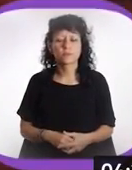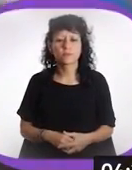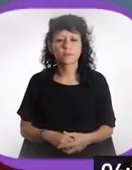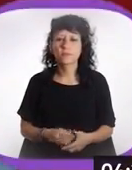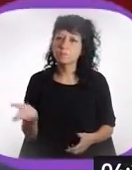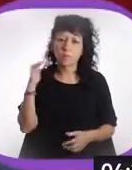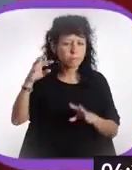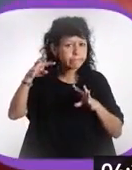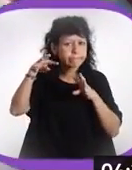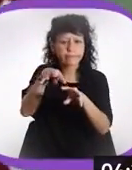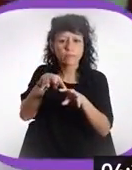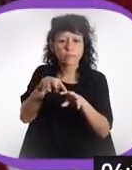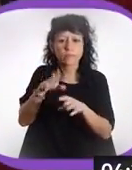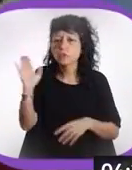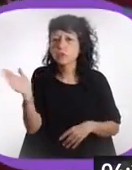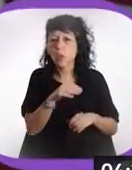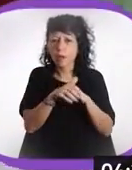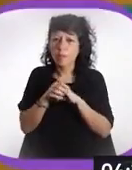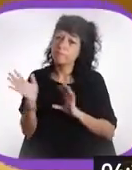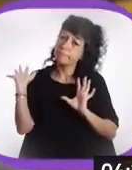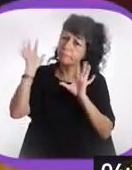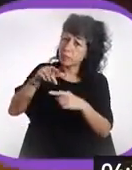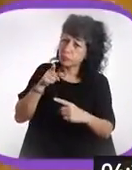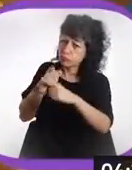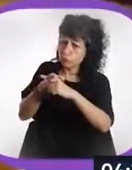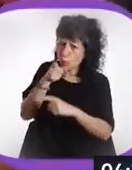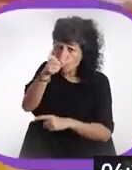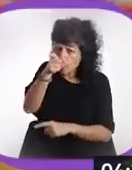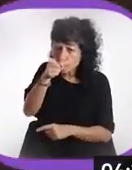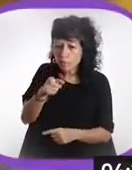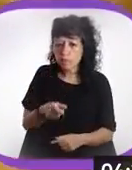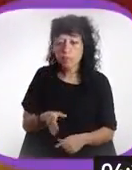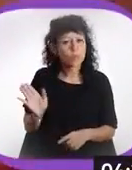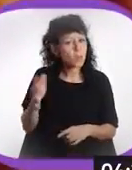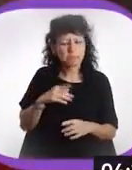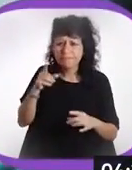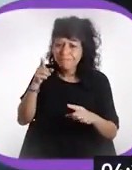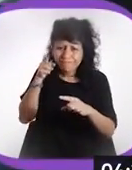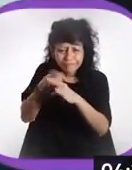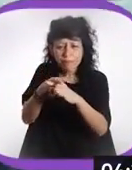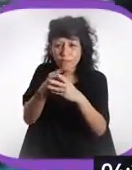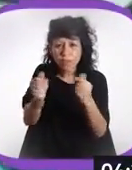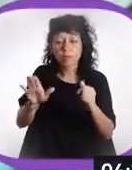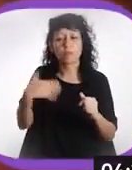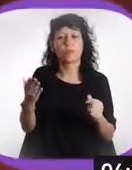¡Al ataque! ¡Stanford, Zoom! Acabemos con los Zarg. ¡Acabémoslos y relajémonos!